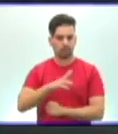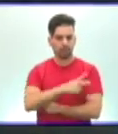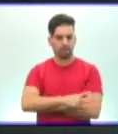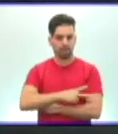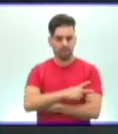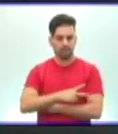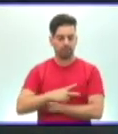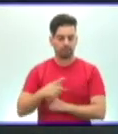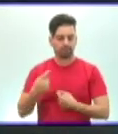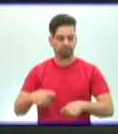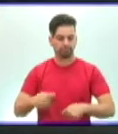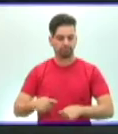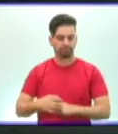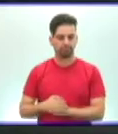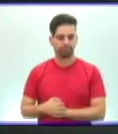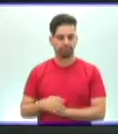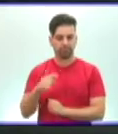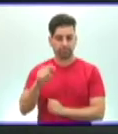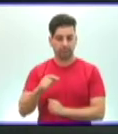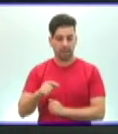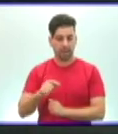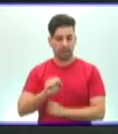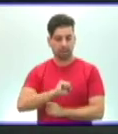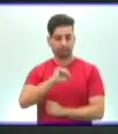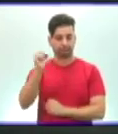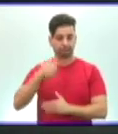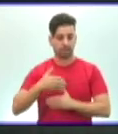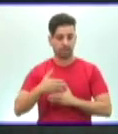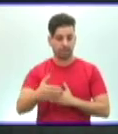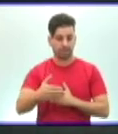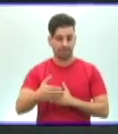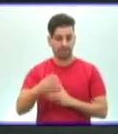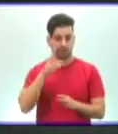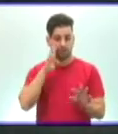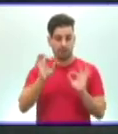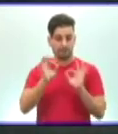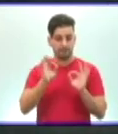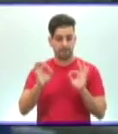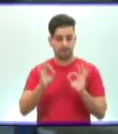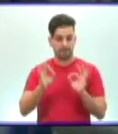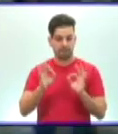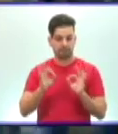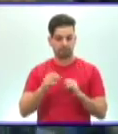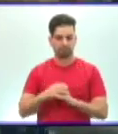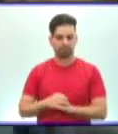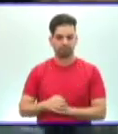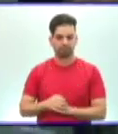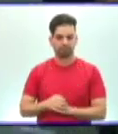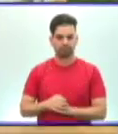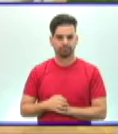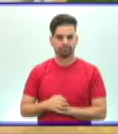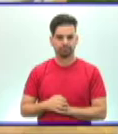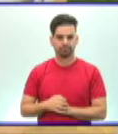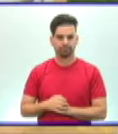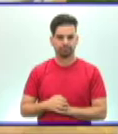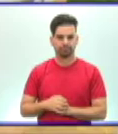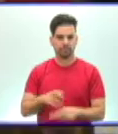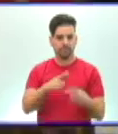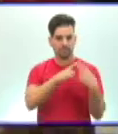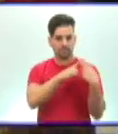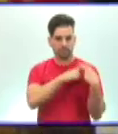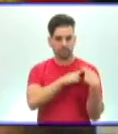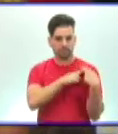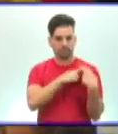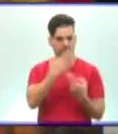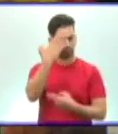este desafío de preservar la vida enfrentando con éxito el cambio climático abarca a toda la nación,